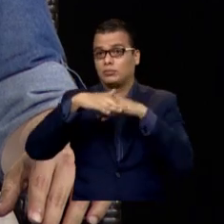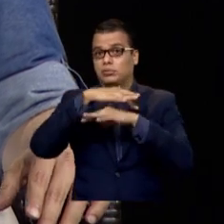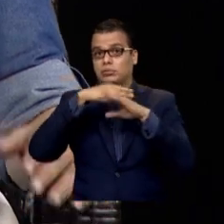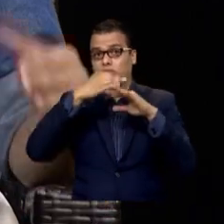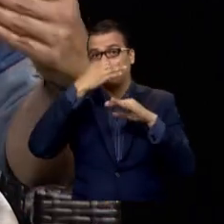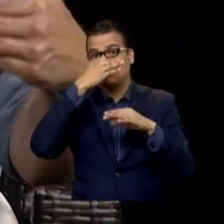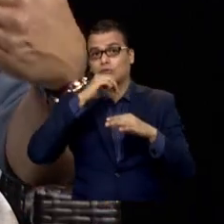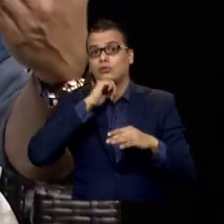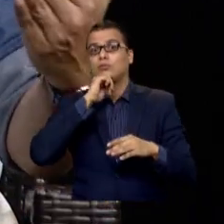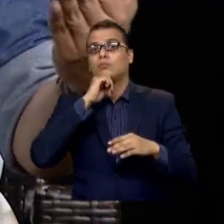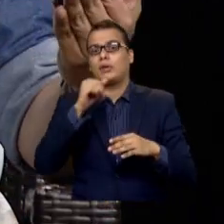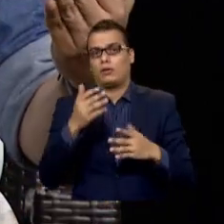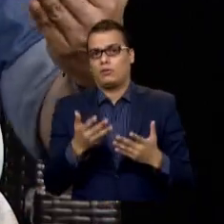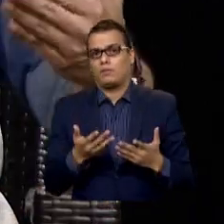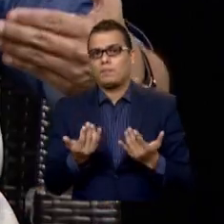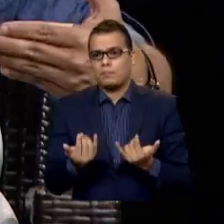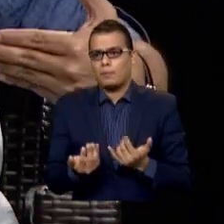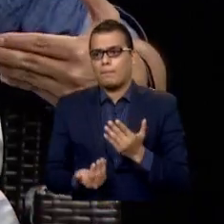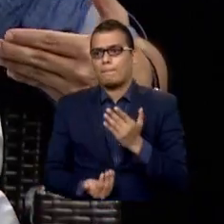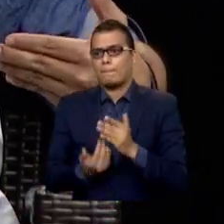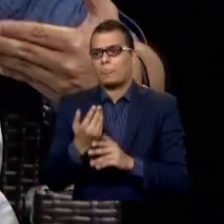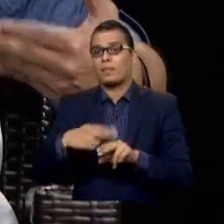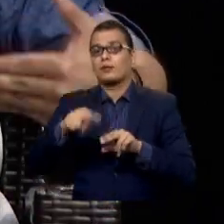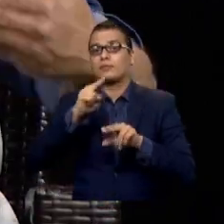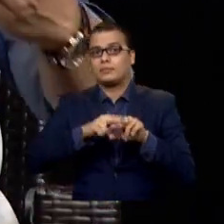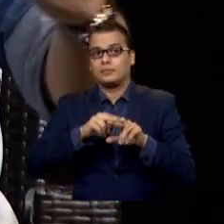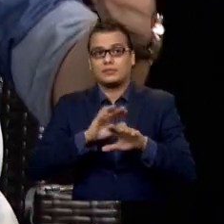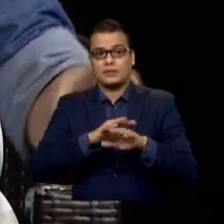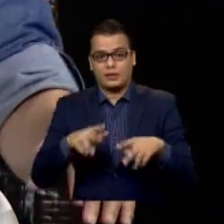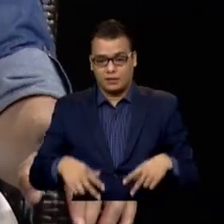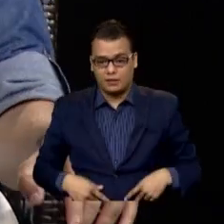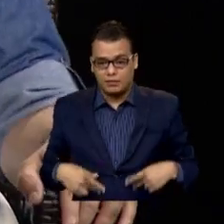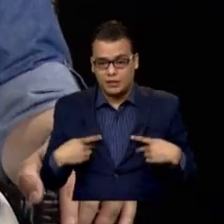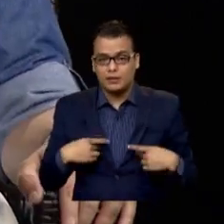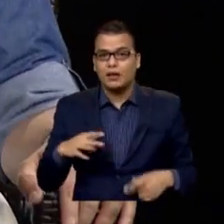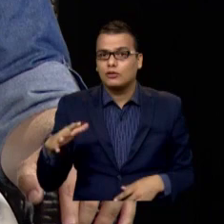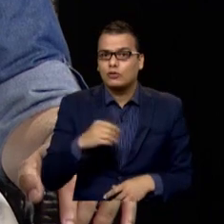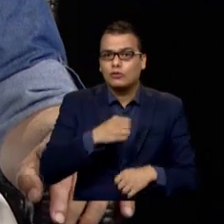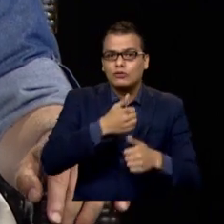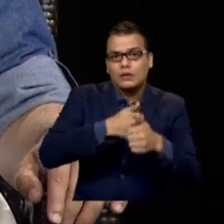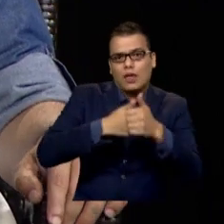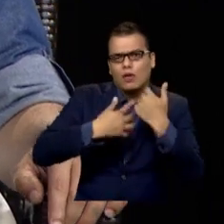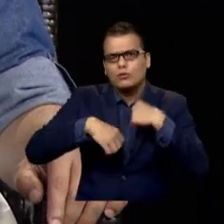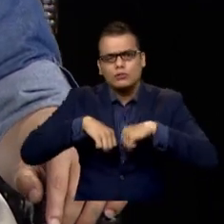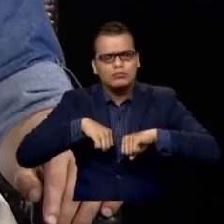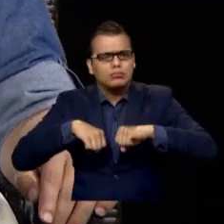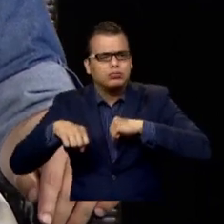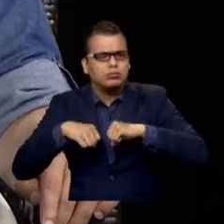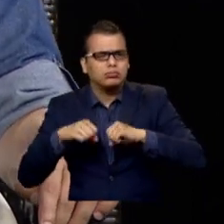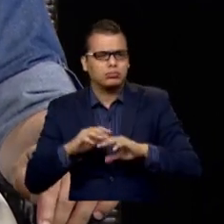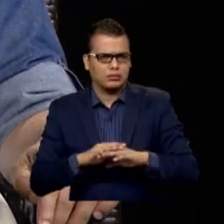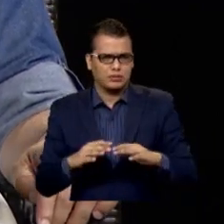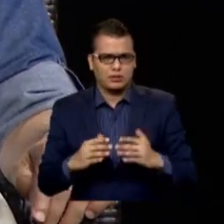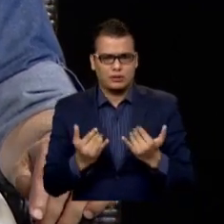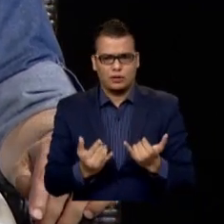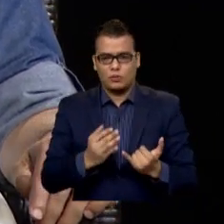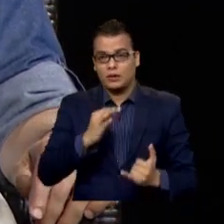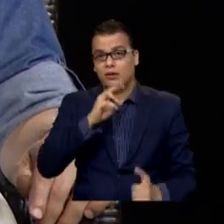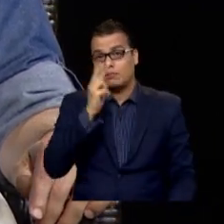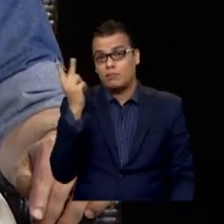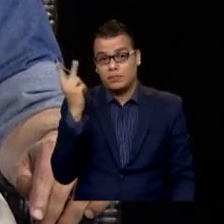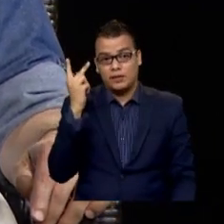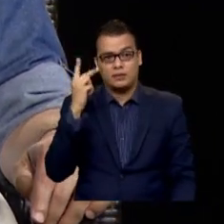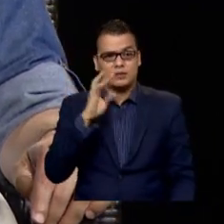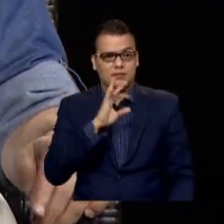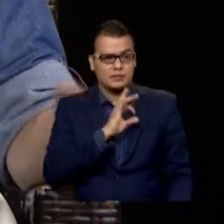excesiva. Construir esta nueva normalidad nos demanda muchas acciones a todos. En nuestro caso, para este fin de semana va a haber